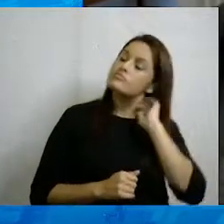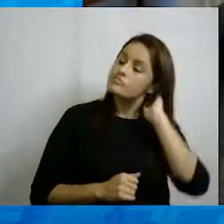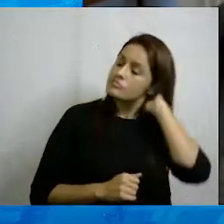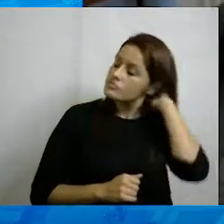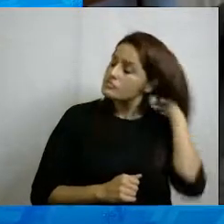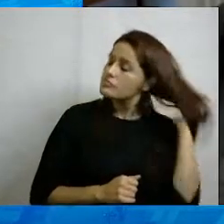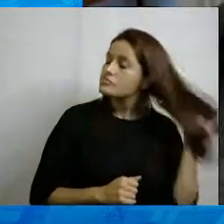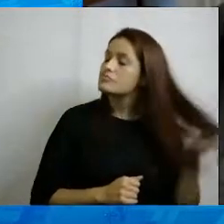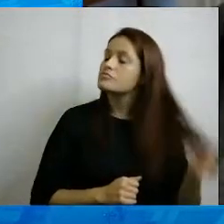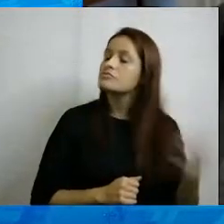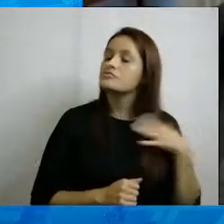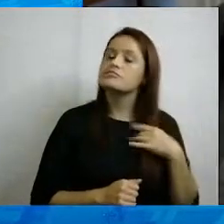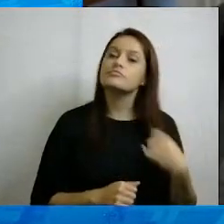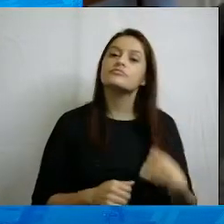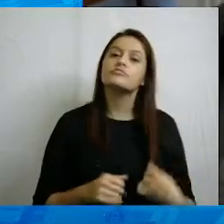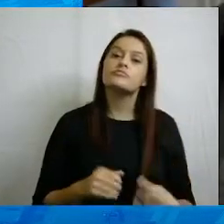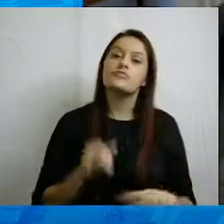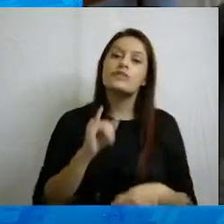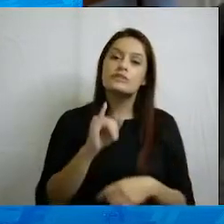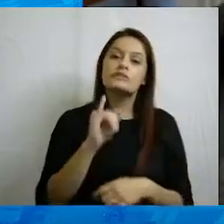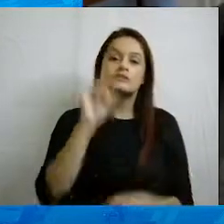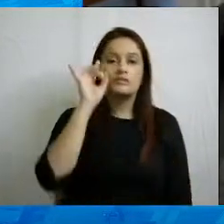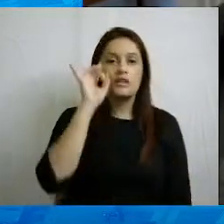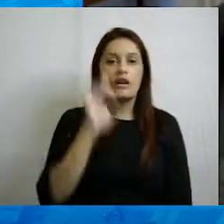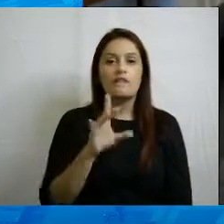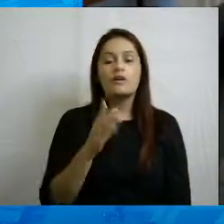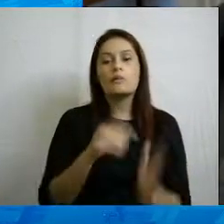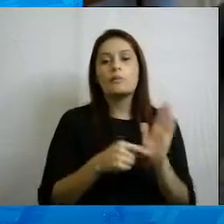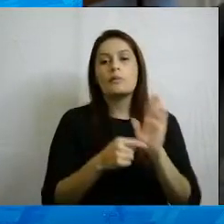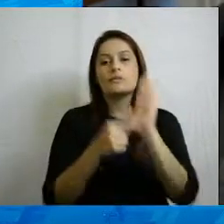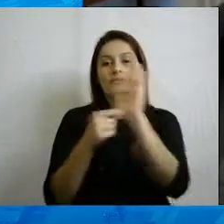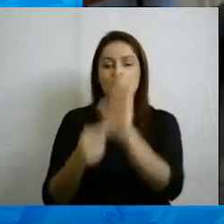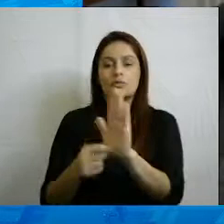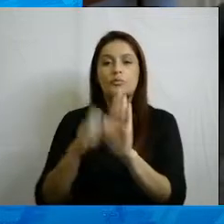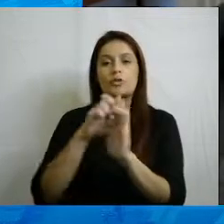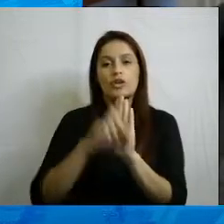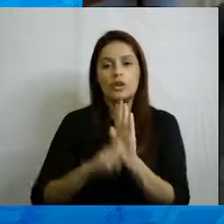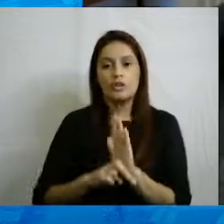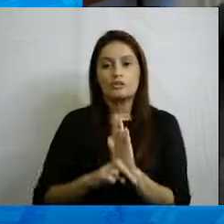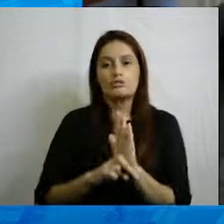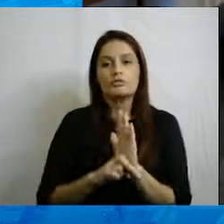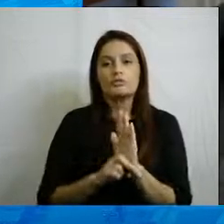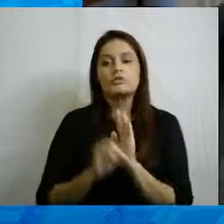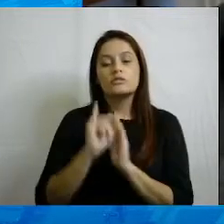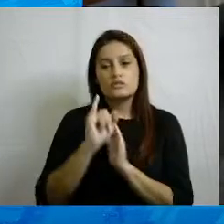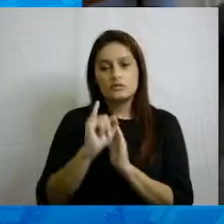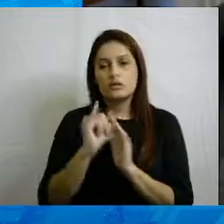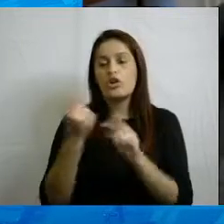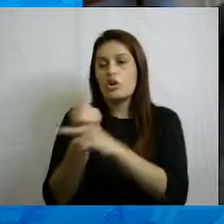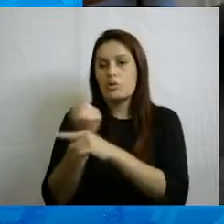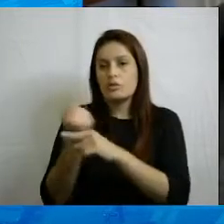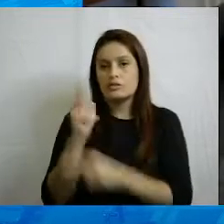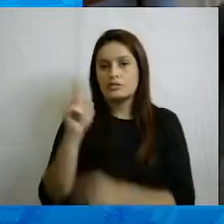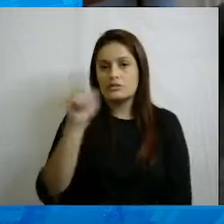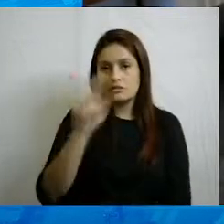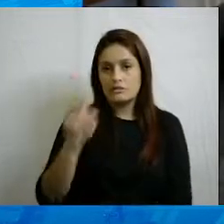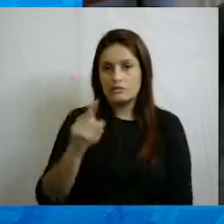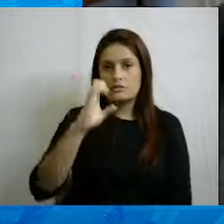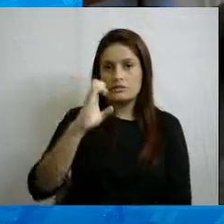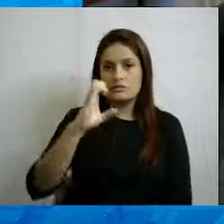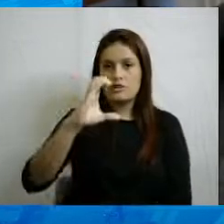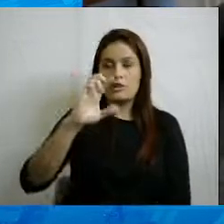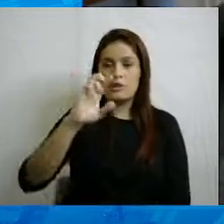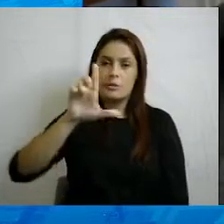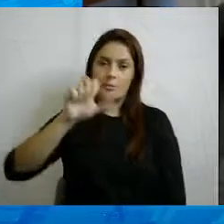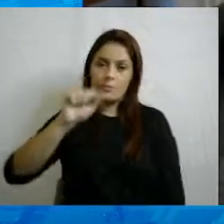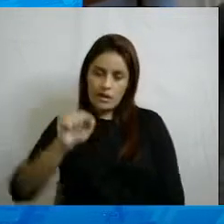año pasado, en donde ustedes también nos presentaron sus proyectos, estamos dialogando con SECPLA, ¿cierto?, también con parte del